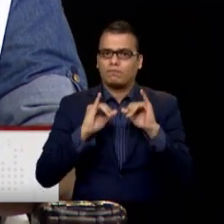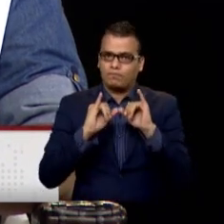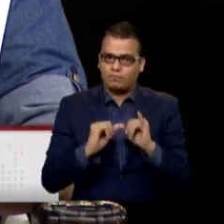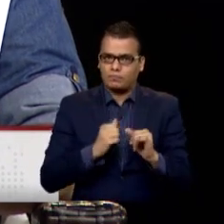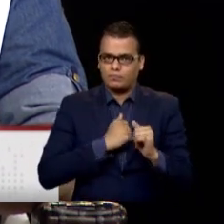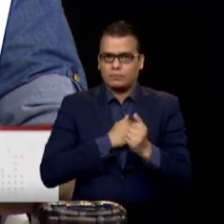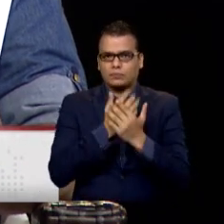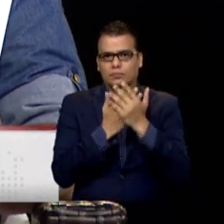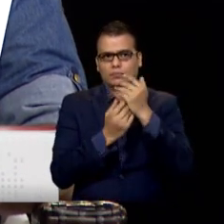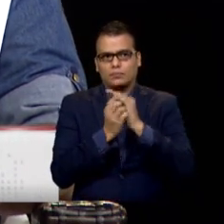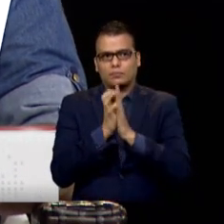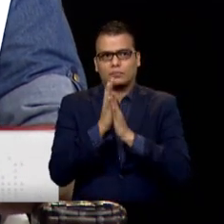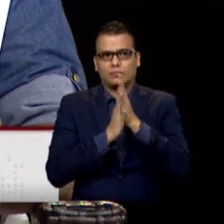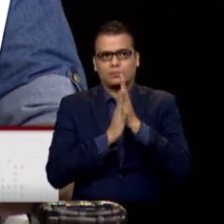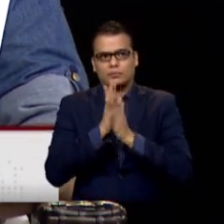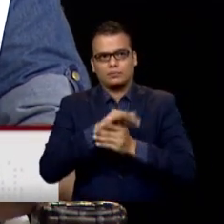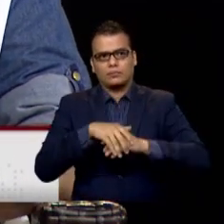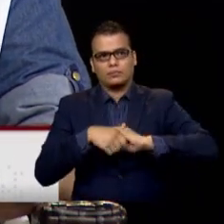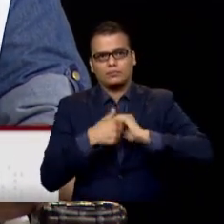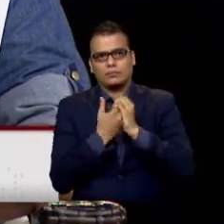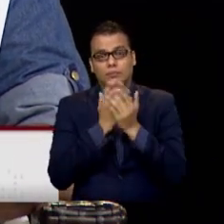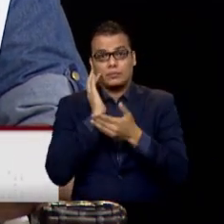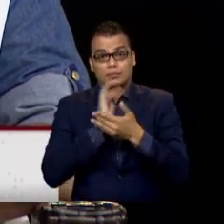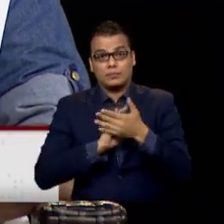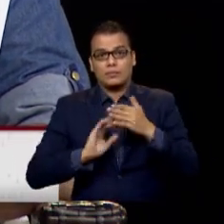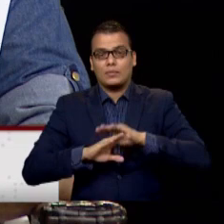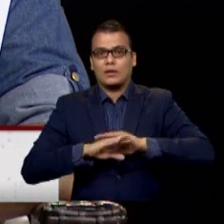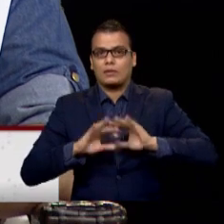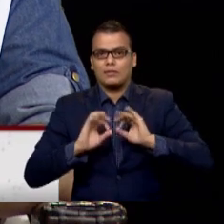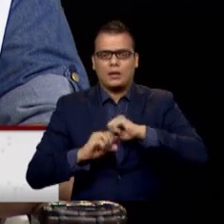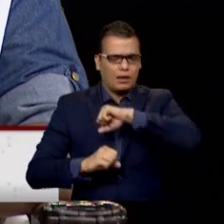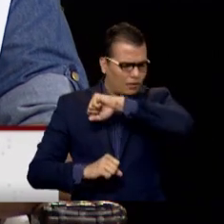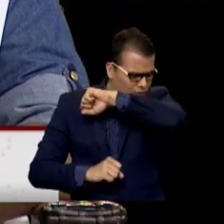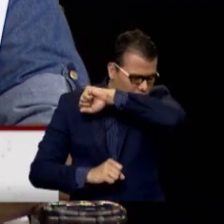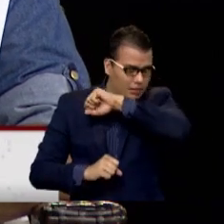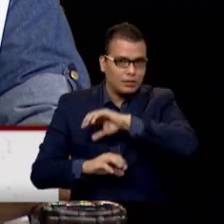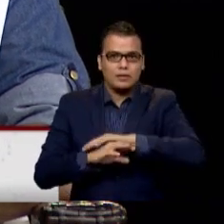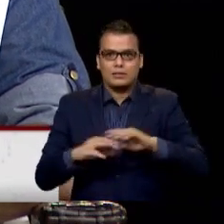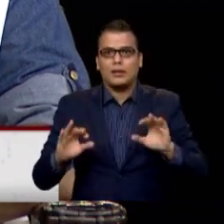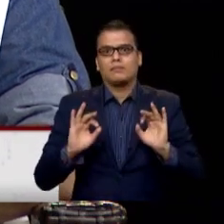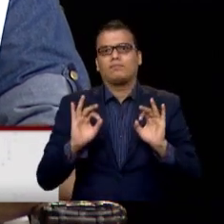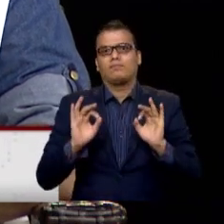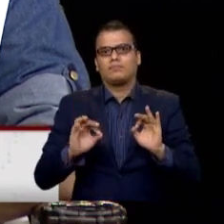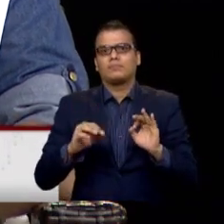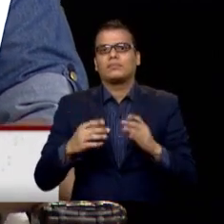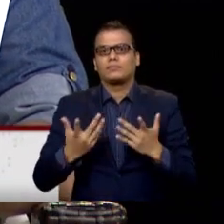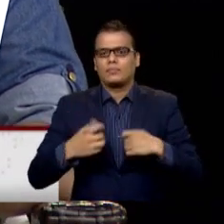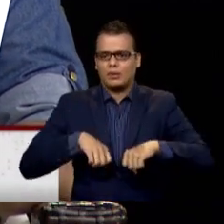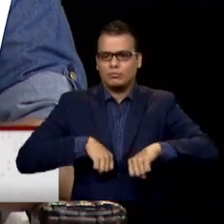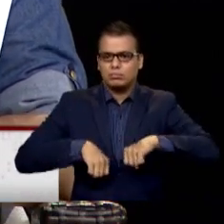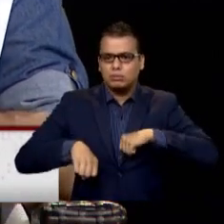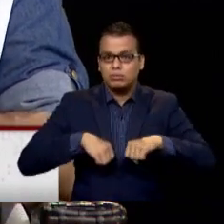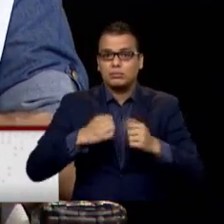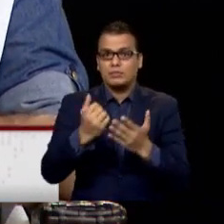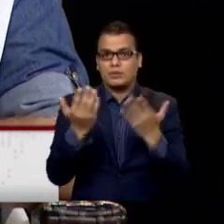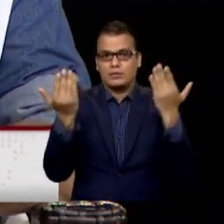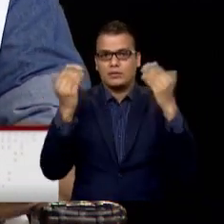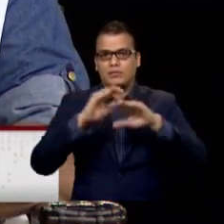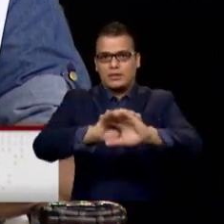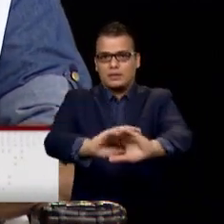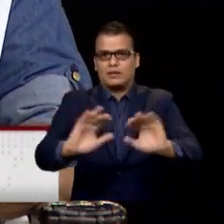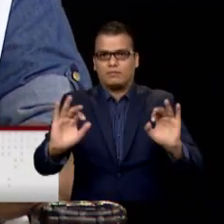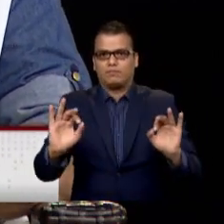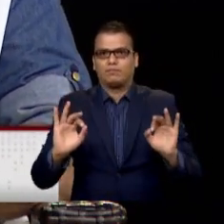lavado frecuente de manos, de higiene de tos, siguen siendo las acciones que uno debe desarrollar, como la